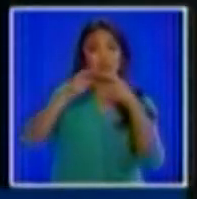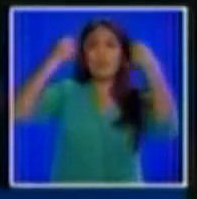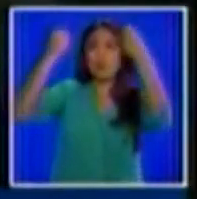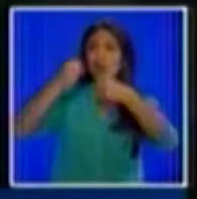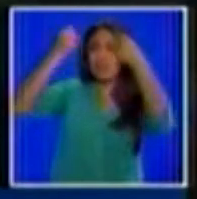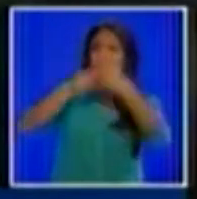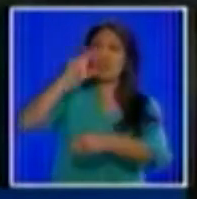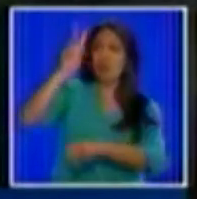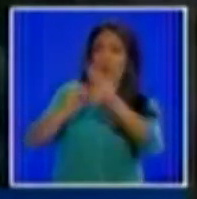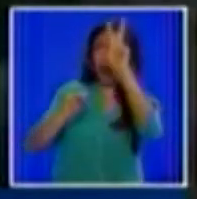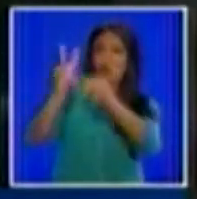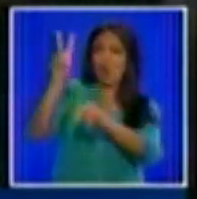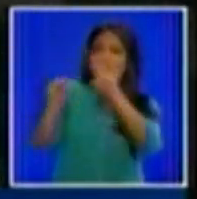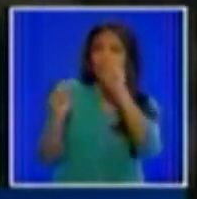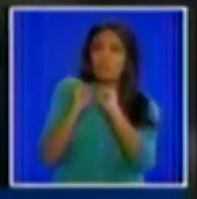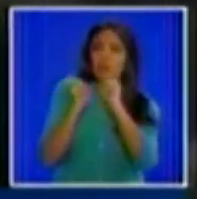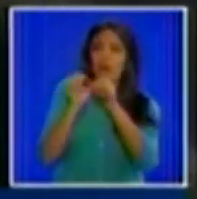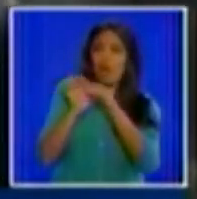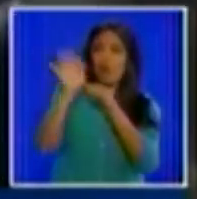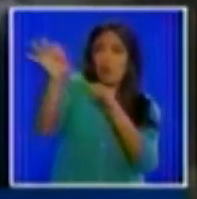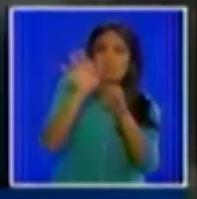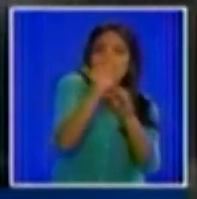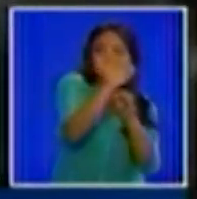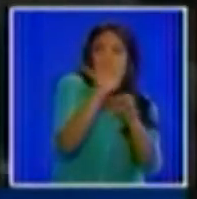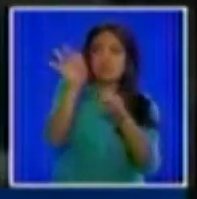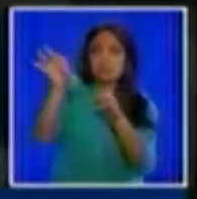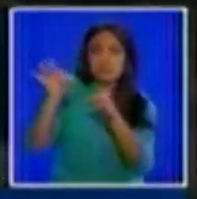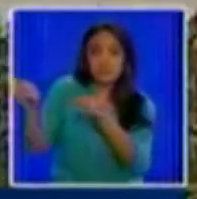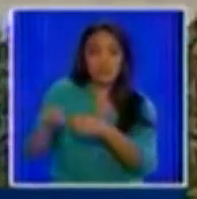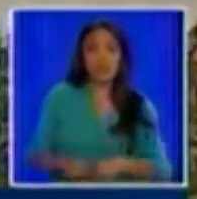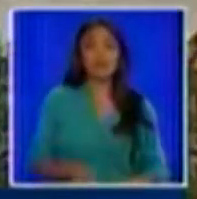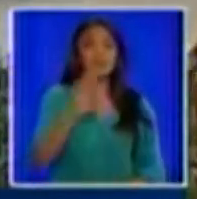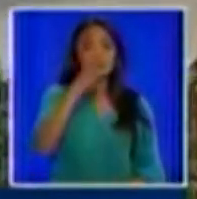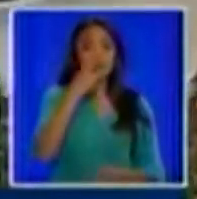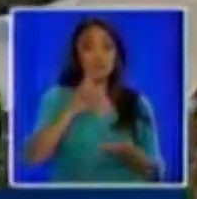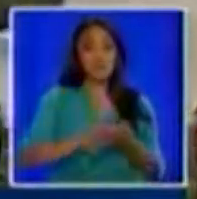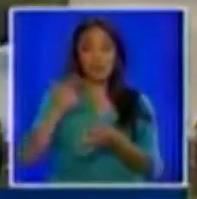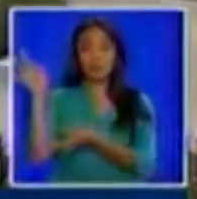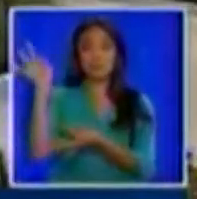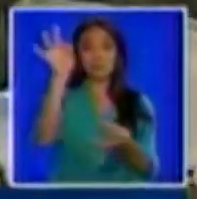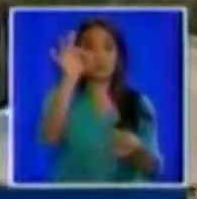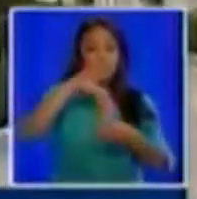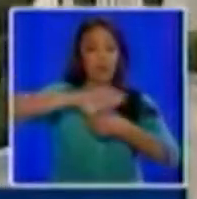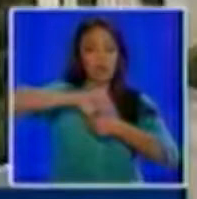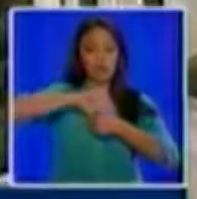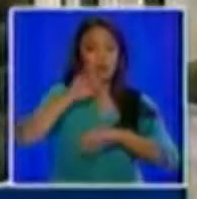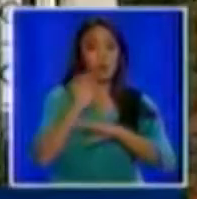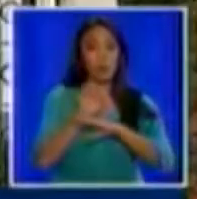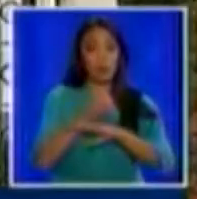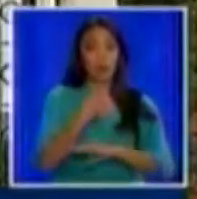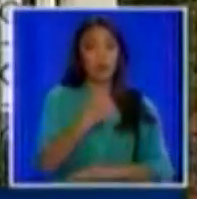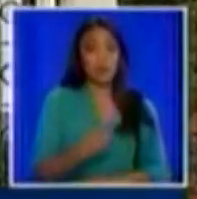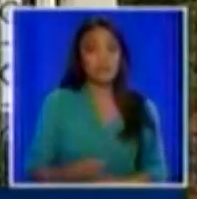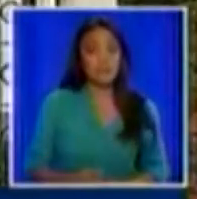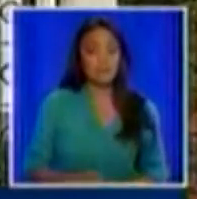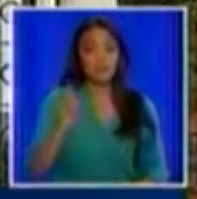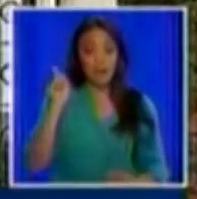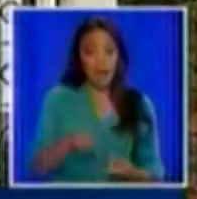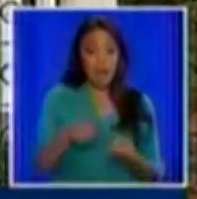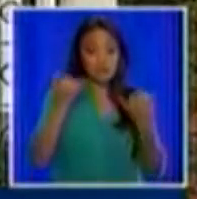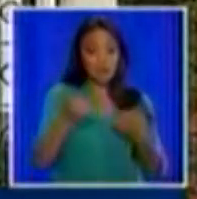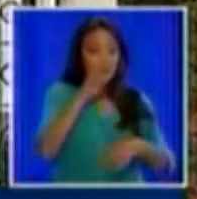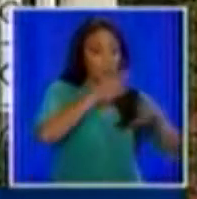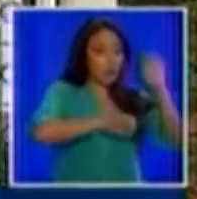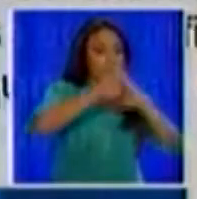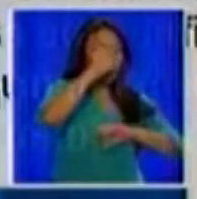su llegada porque temían la propagación del virus. A través de un comunicado, la Cancillería ecuatoriana señala que hasta ahora las